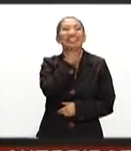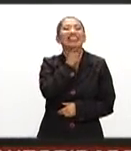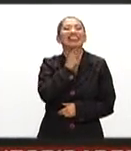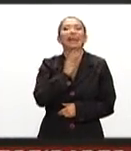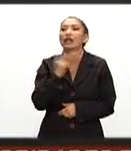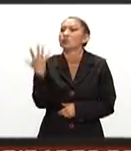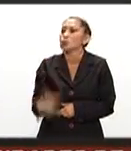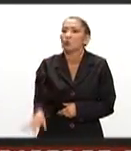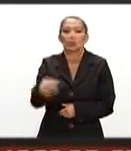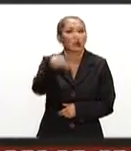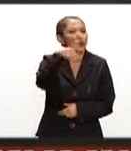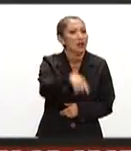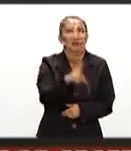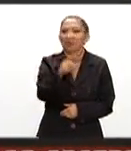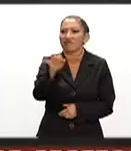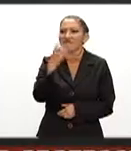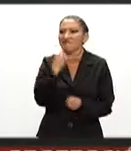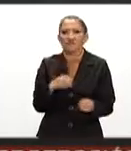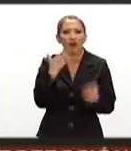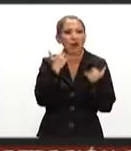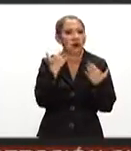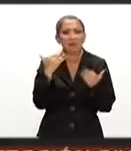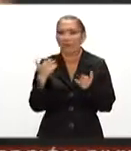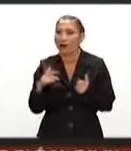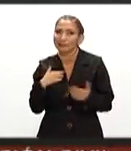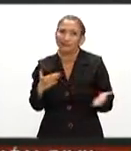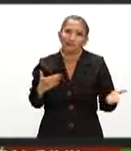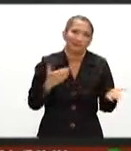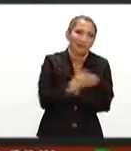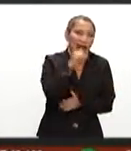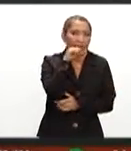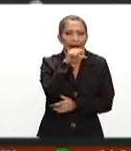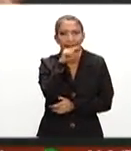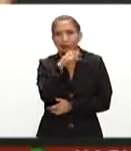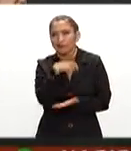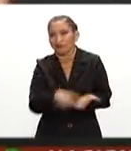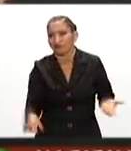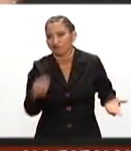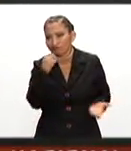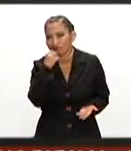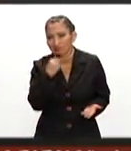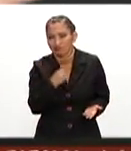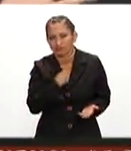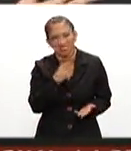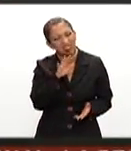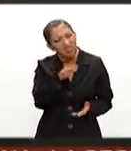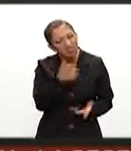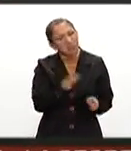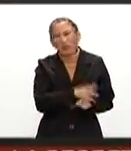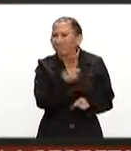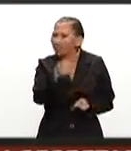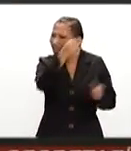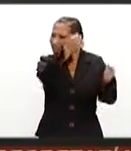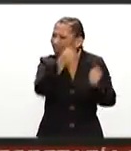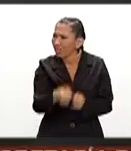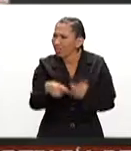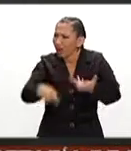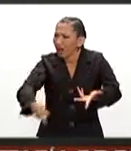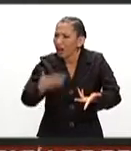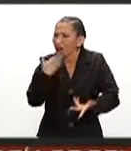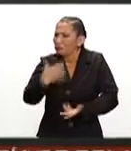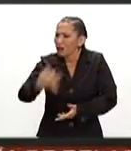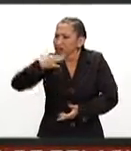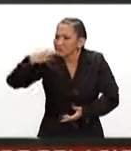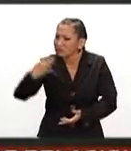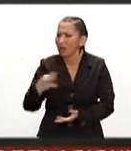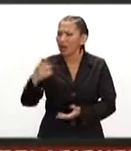que no encontraba aquí en el DF, ¿no? Tenía que ir a Jalisco por él. Y dije, oye, pero ¿por qué no traer? Si es algo tan